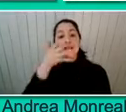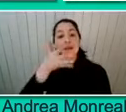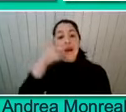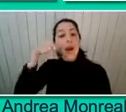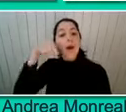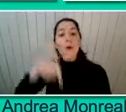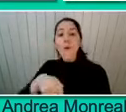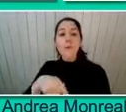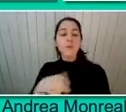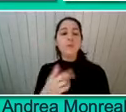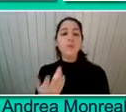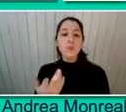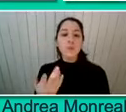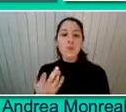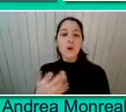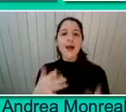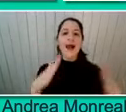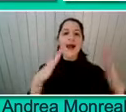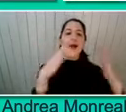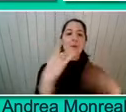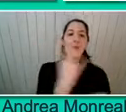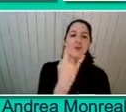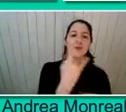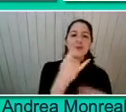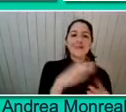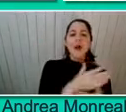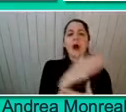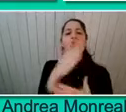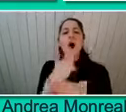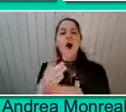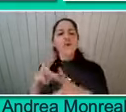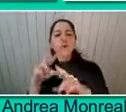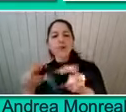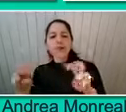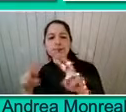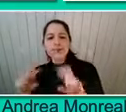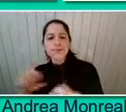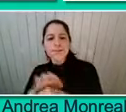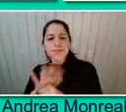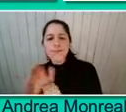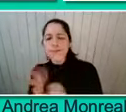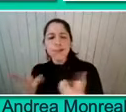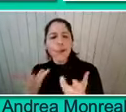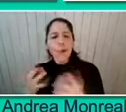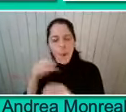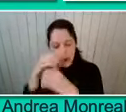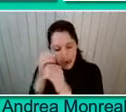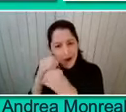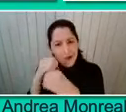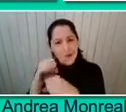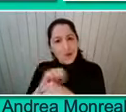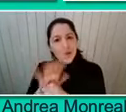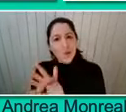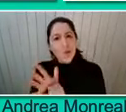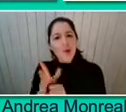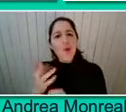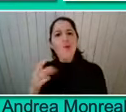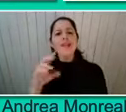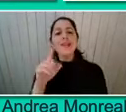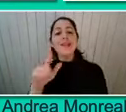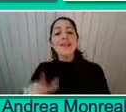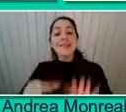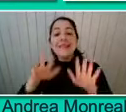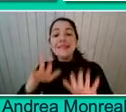al diagnóstico en pandemia, cómo funciona un laboratorio COVID-19 al interior de una